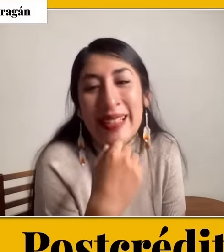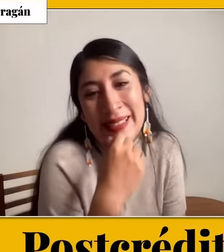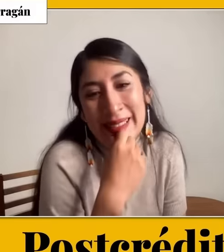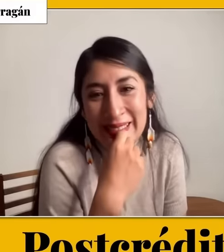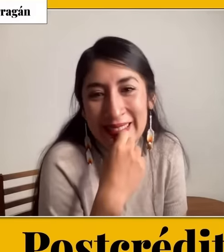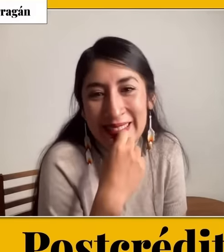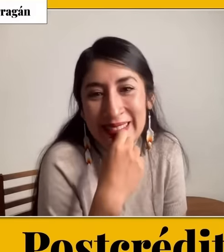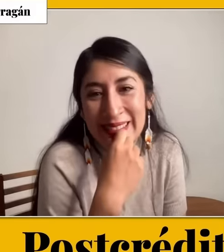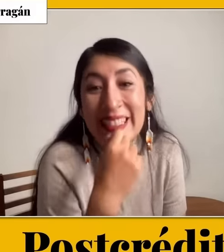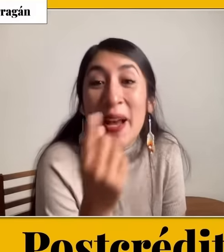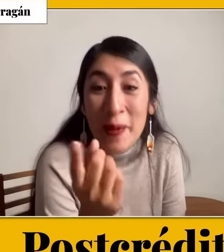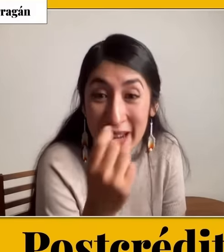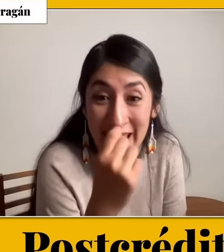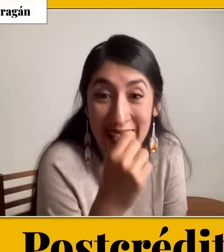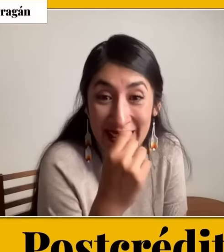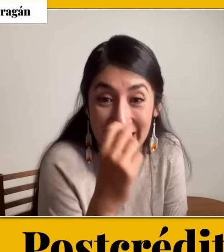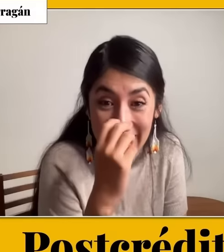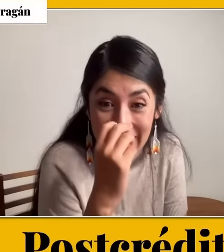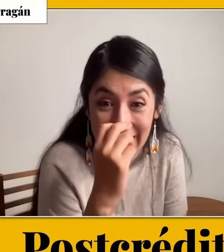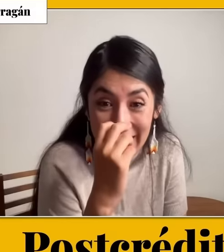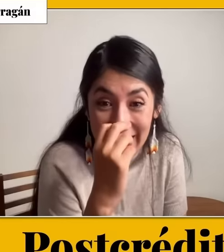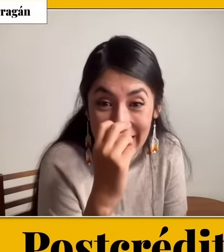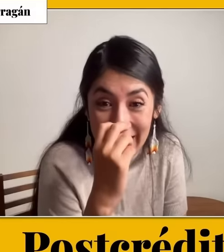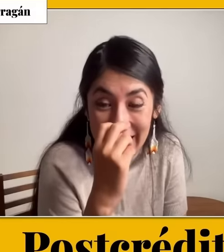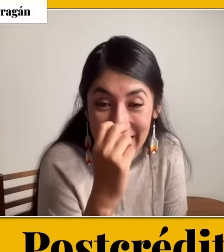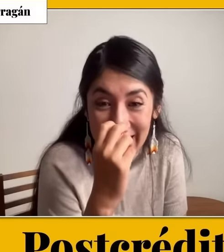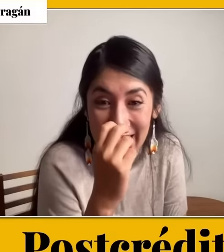el martes te acuerdas